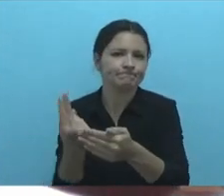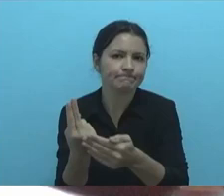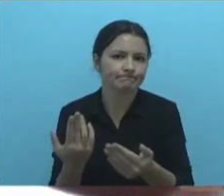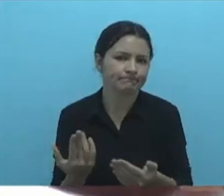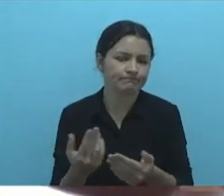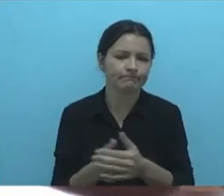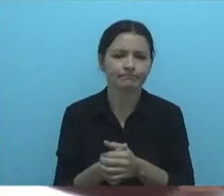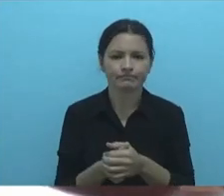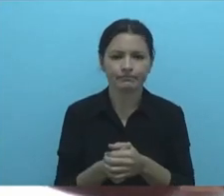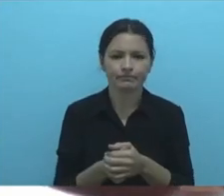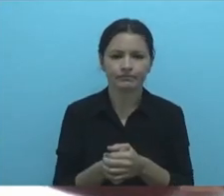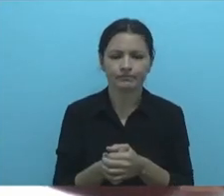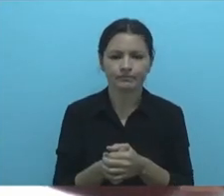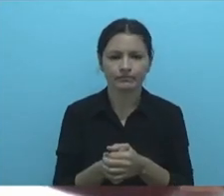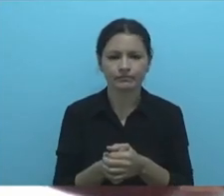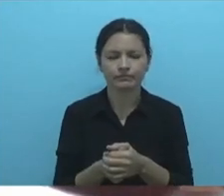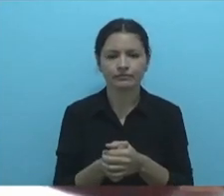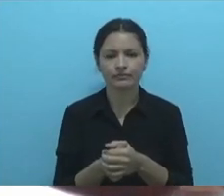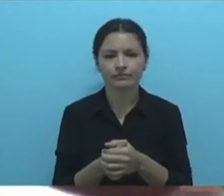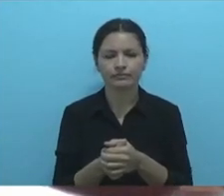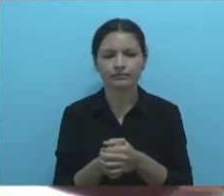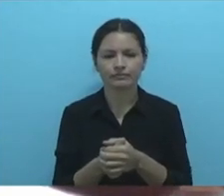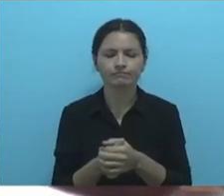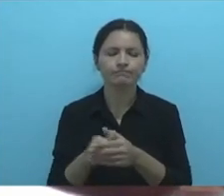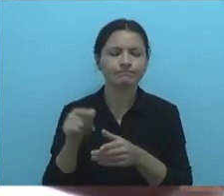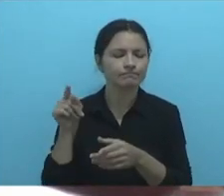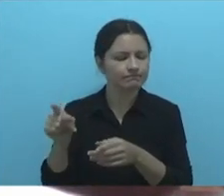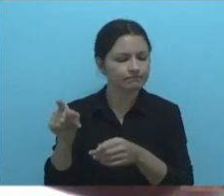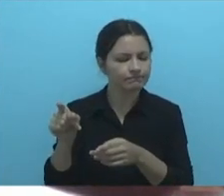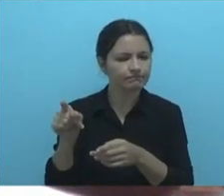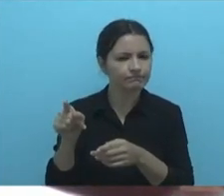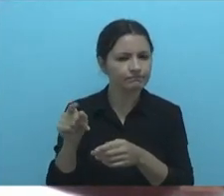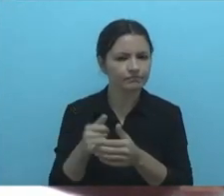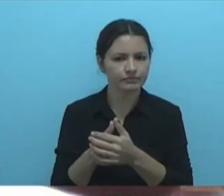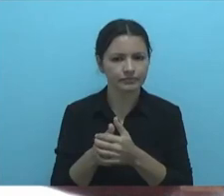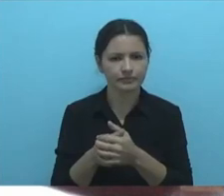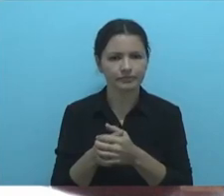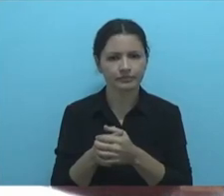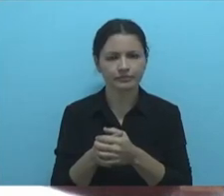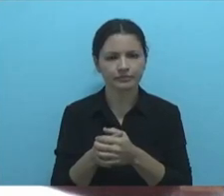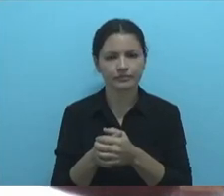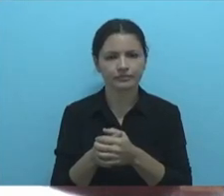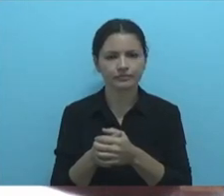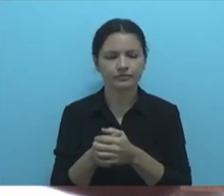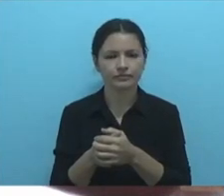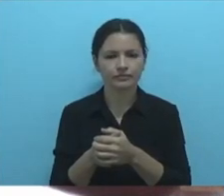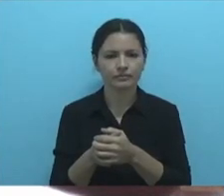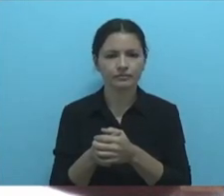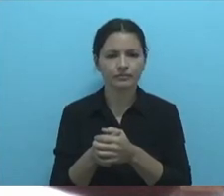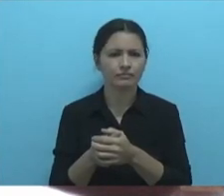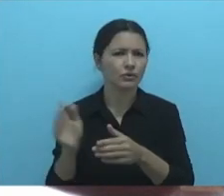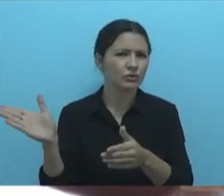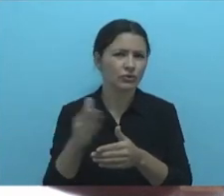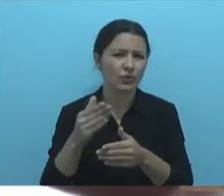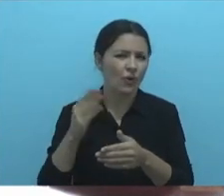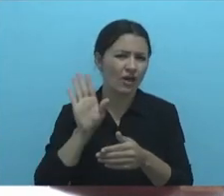probablemente tuvieron la posibilidad de vivir un mundo un poquito más justo pero tan solidarizándose con esa que quedó un poquito más atrás y por todas